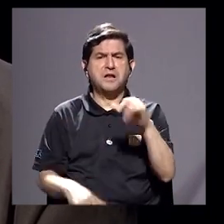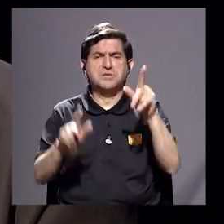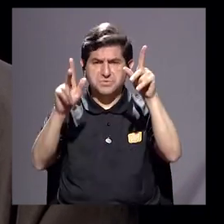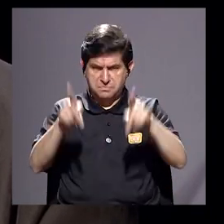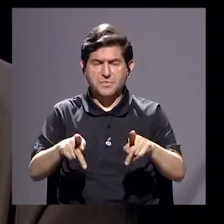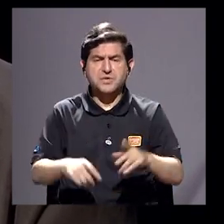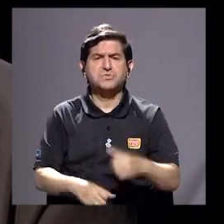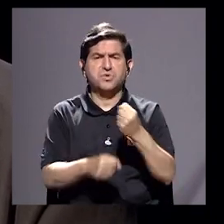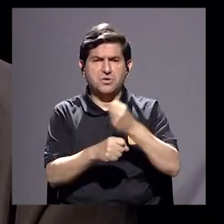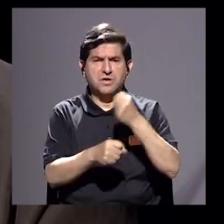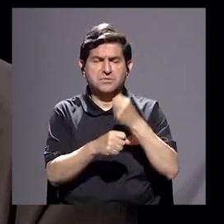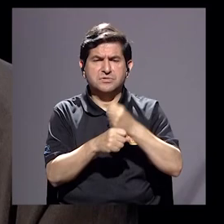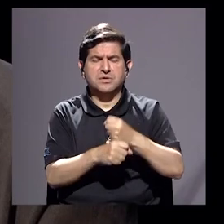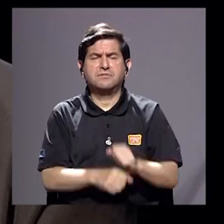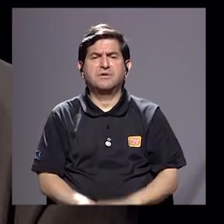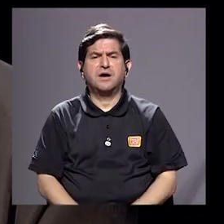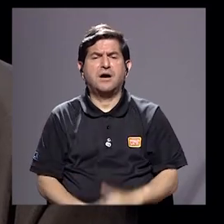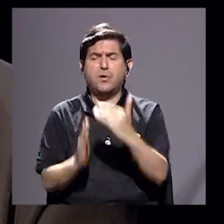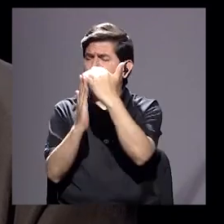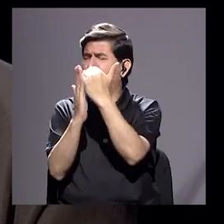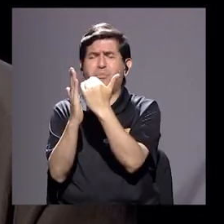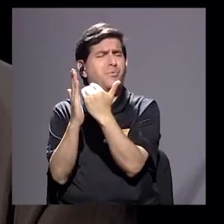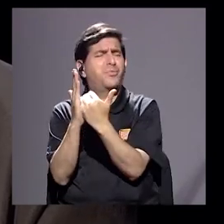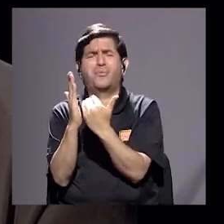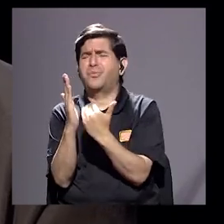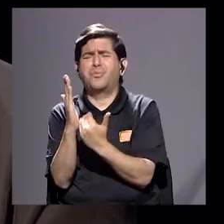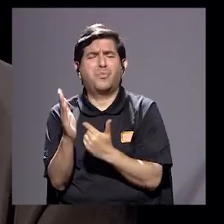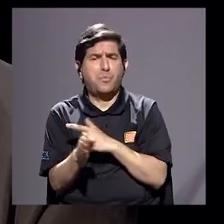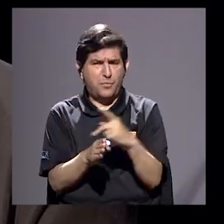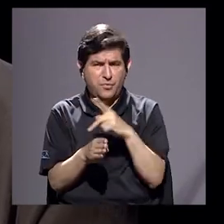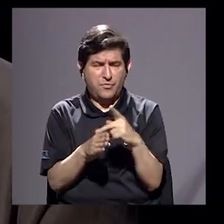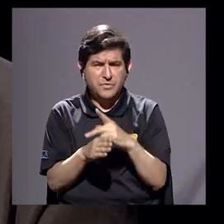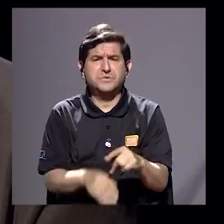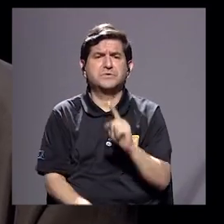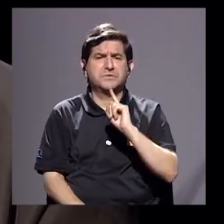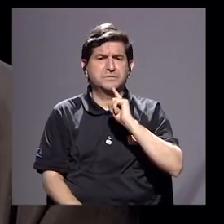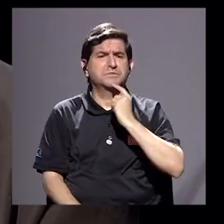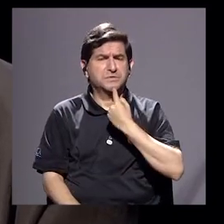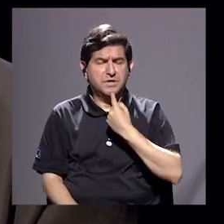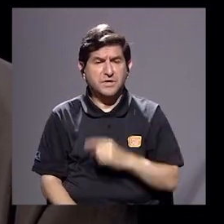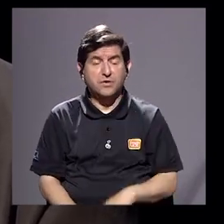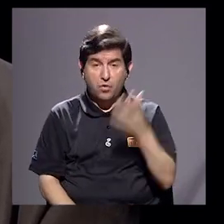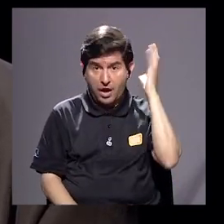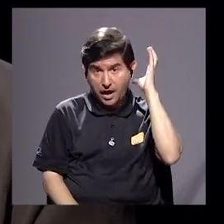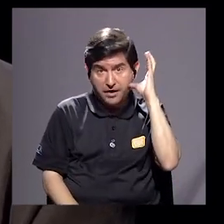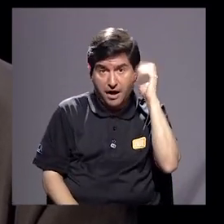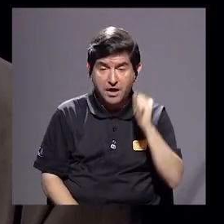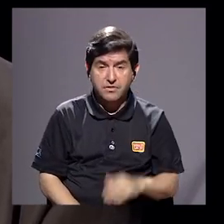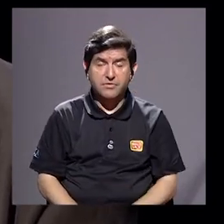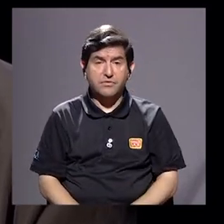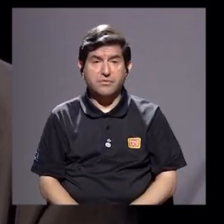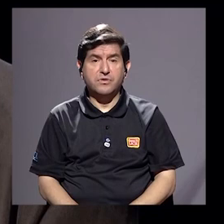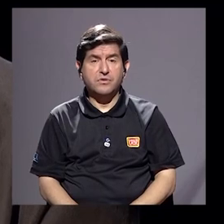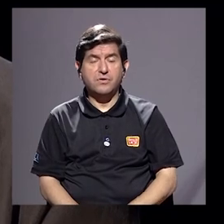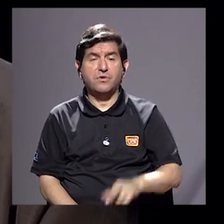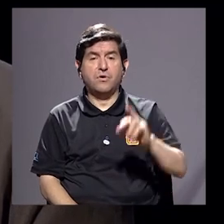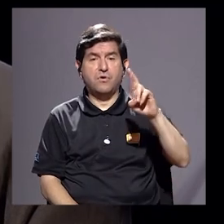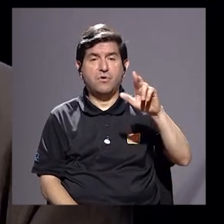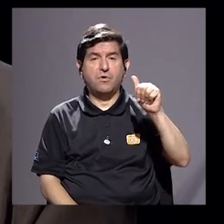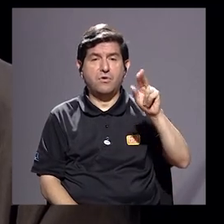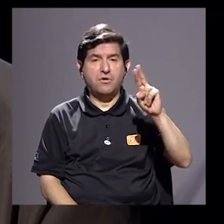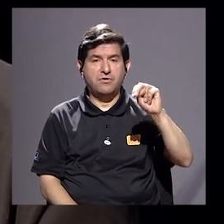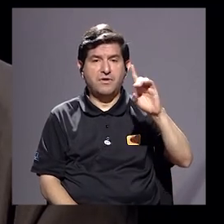gente que también trabaja bastante y hay una lista grande realmente de profesionales serios en radio bueno randall monumental me